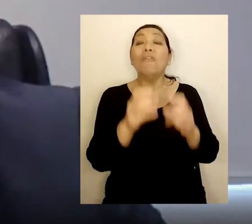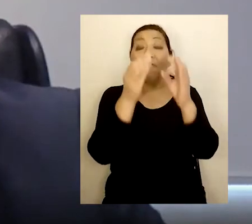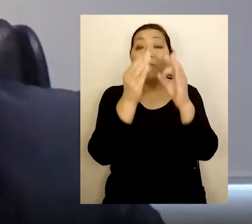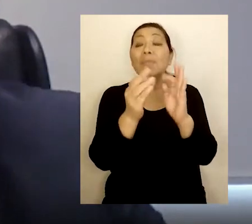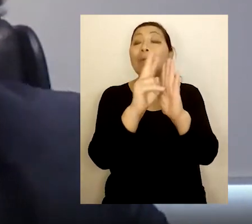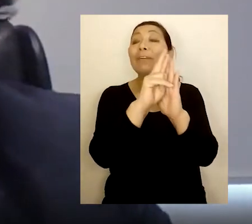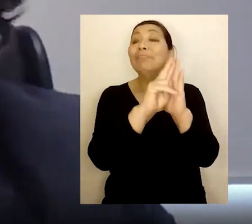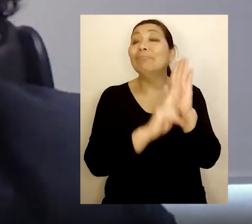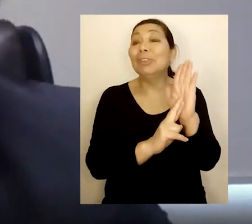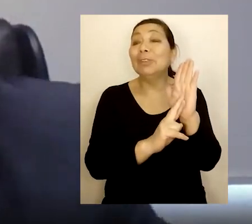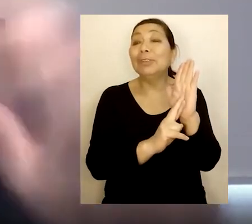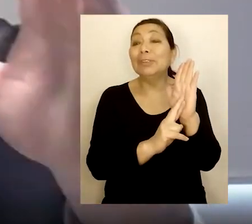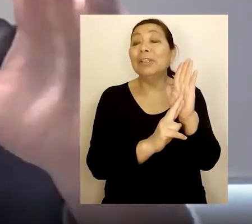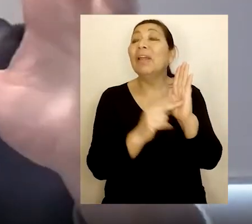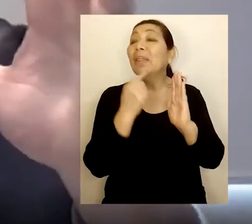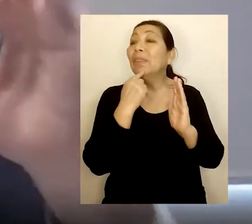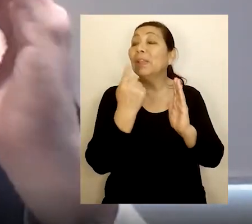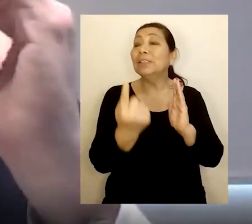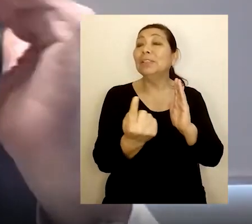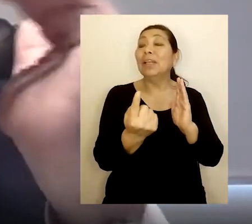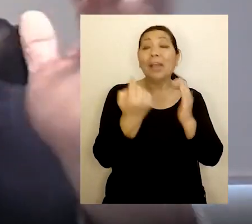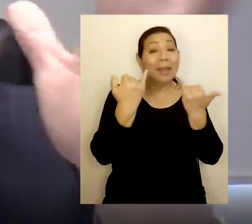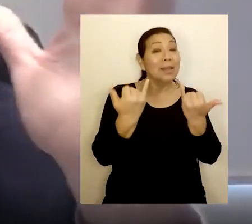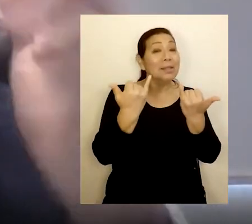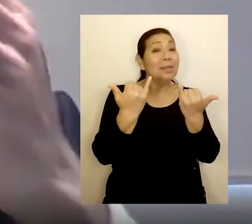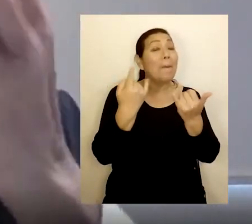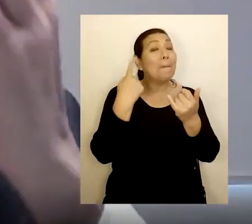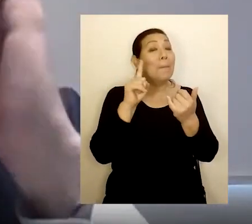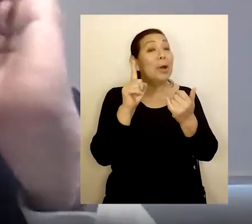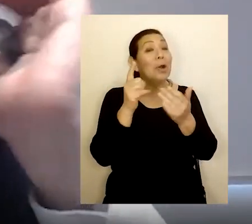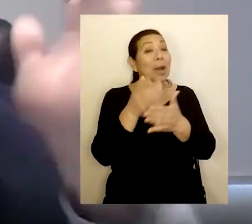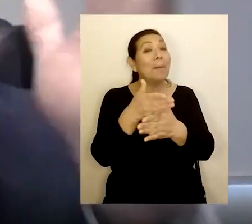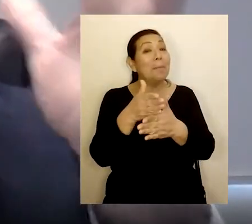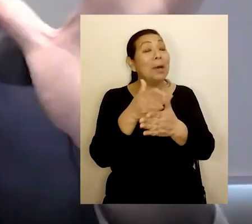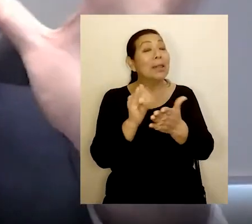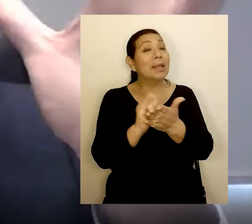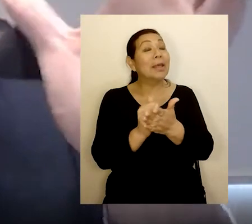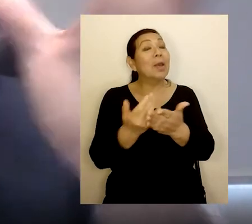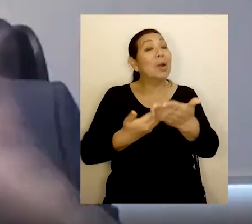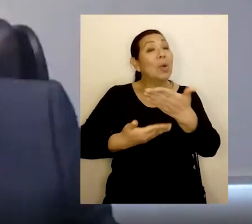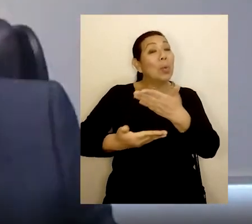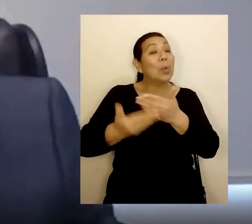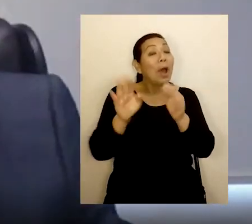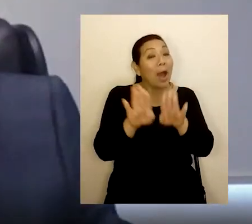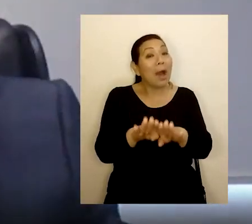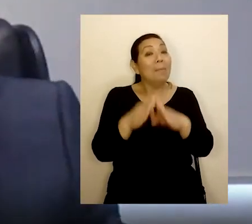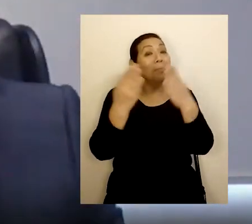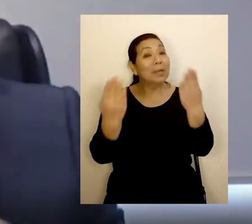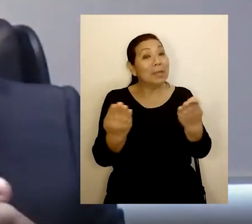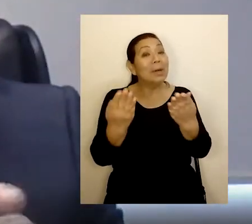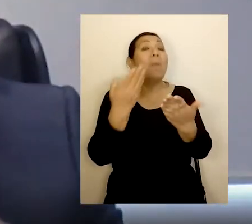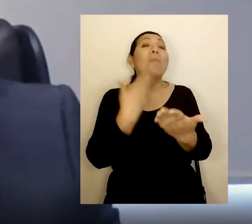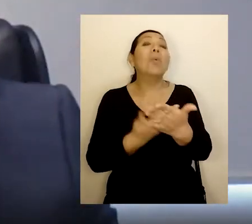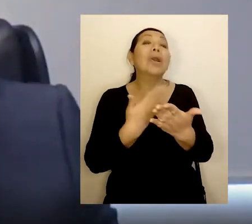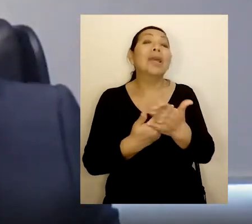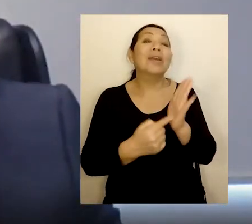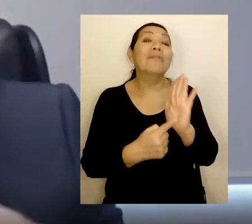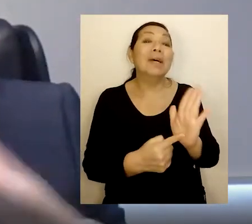confirma la resolución y la sala dice, es intención de las partes que se vuelva a reabrir el debate